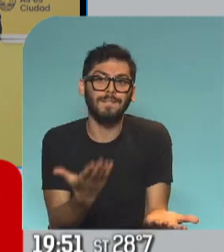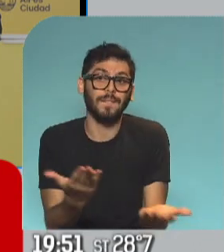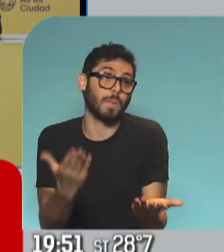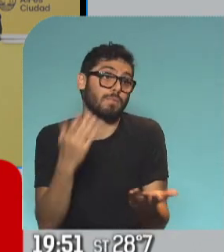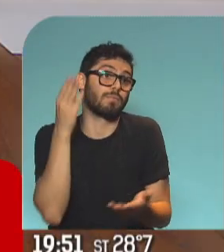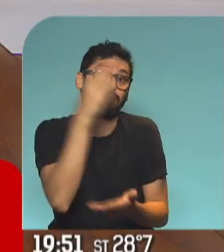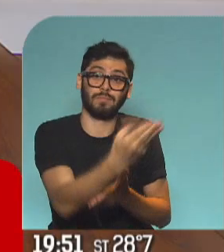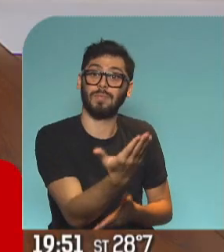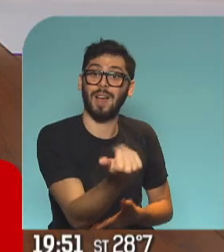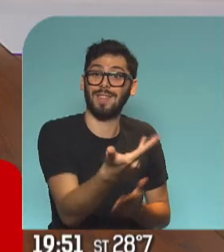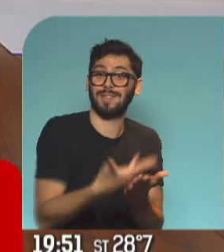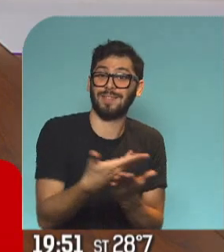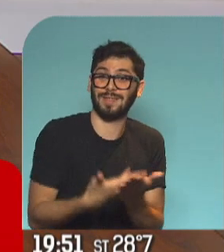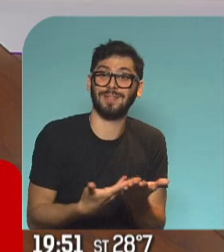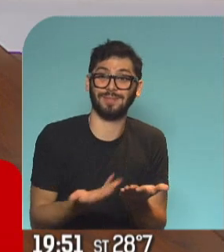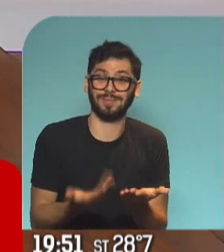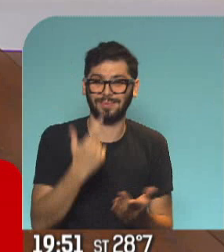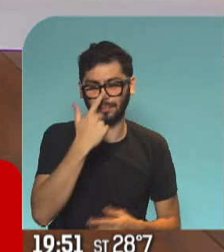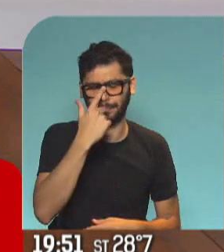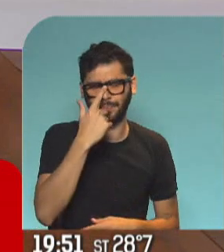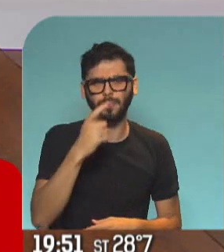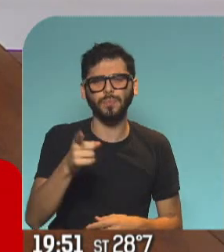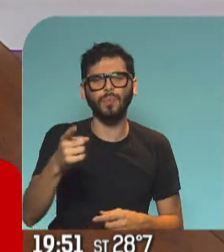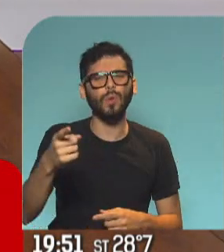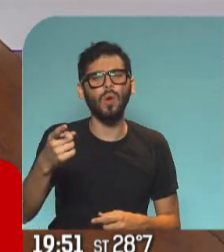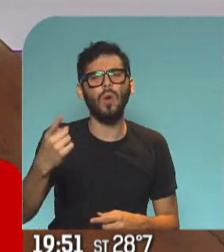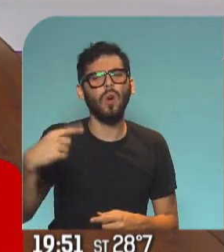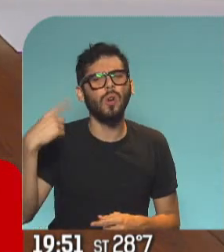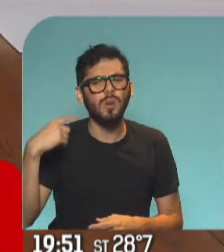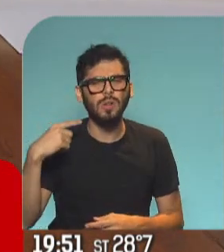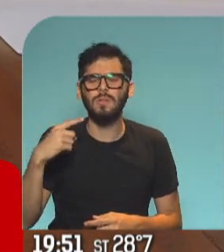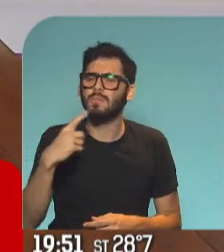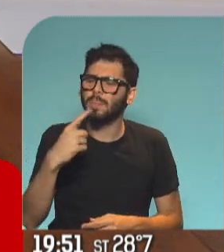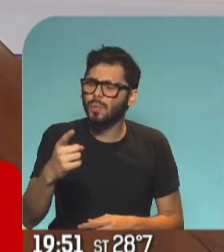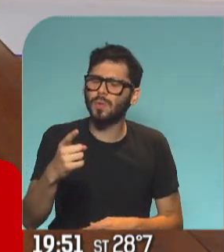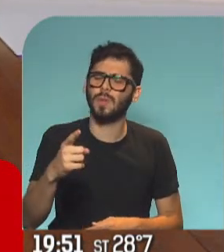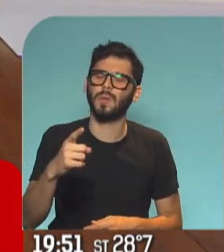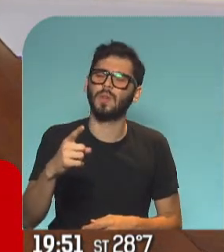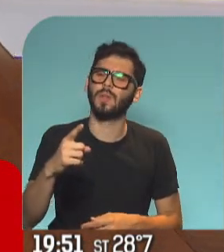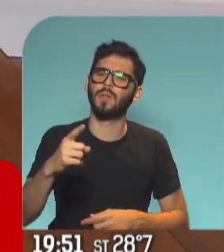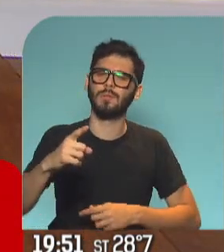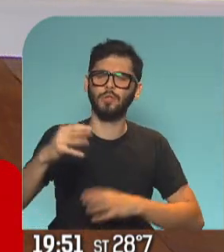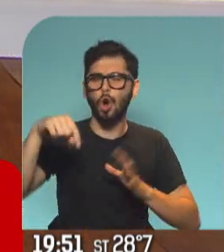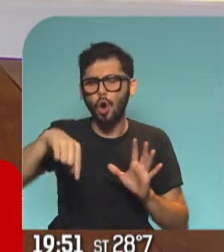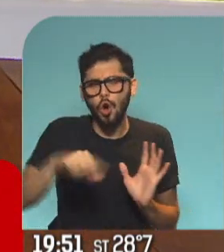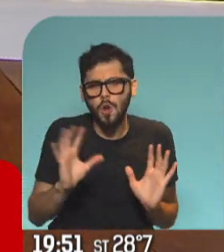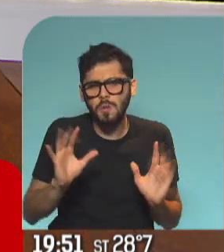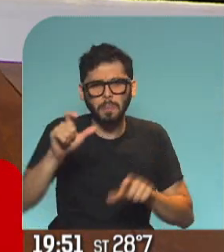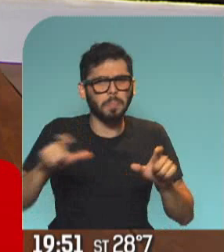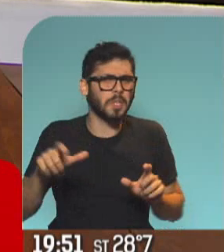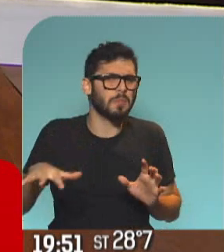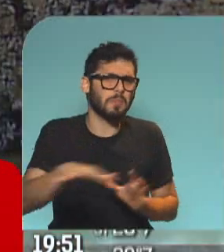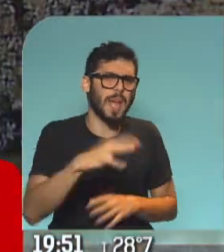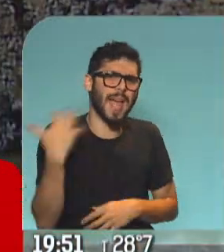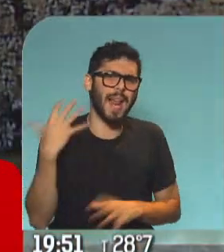allanamiento. Vuelvo sobre algo que comentaba recién. Hoy en día es fácil, o tendría que ser fácil para el público en general, hacer